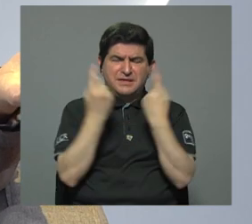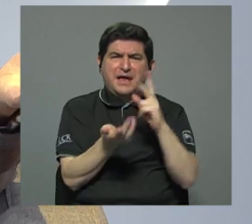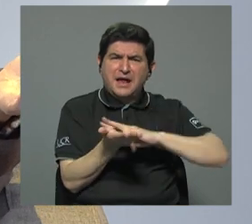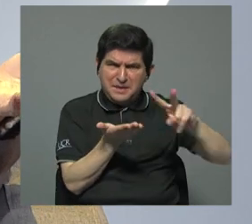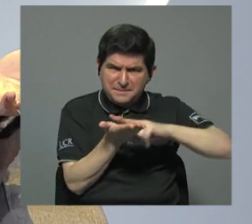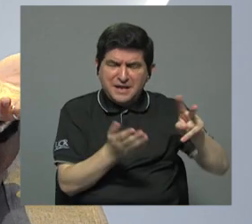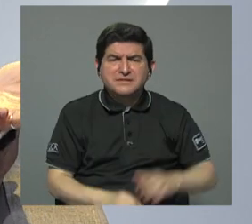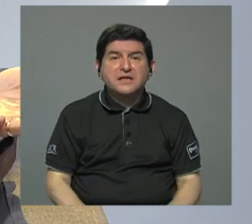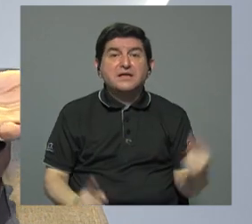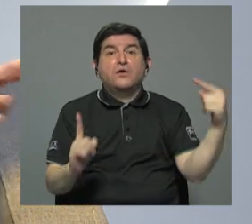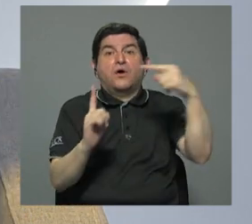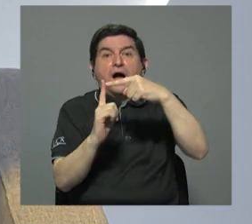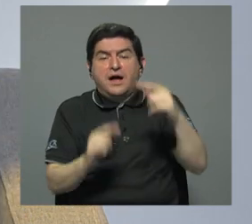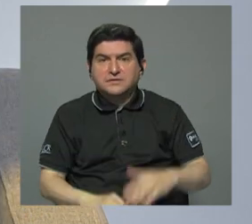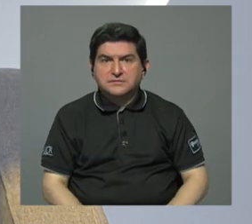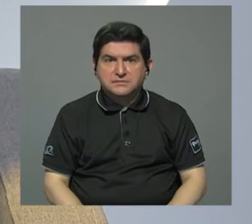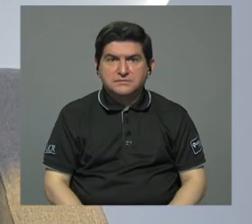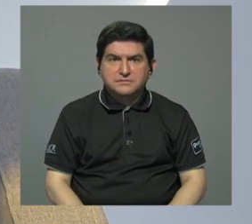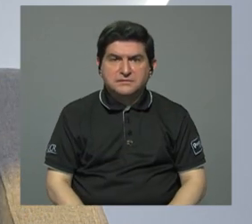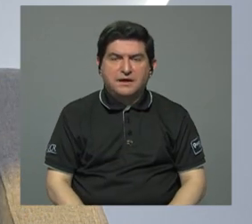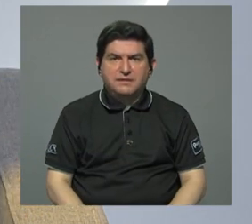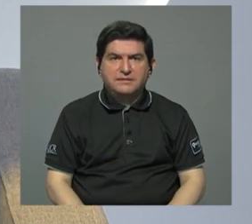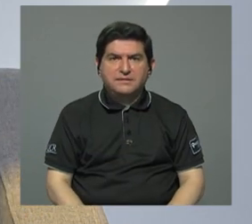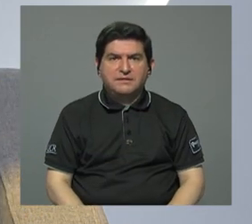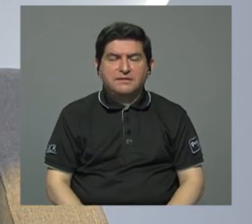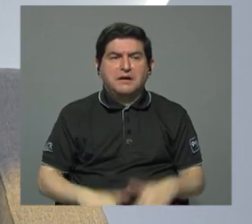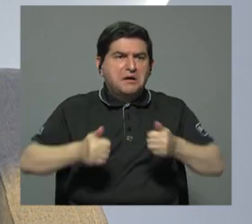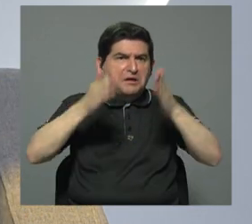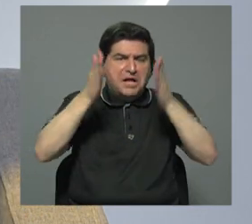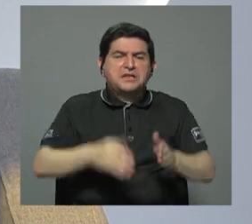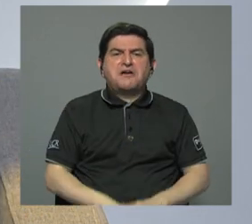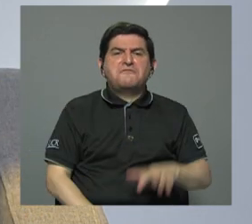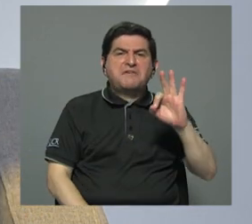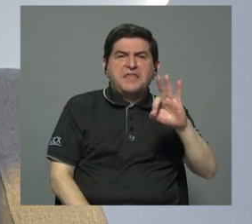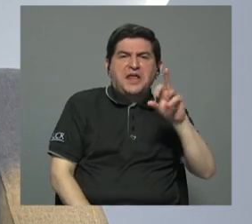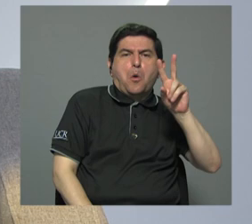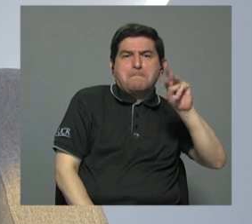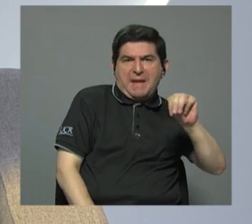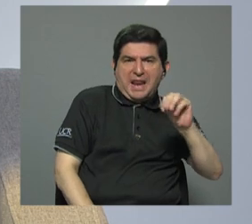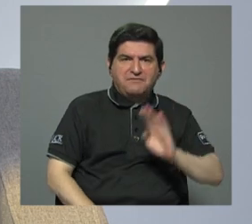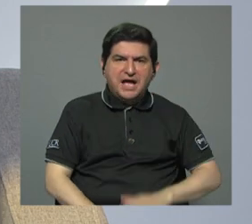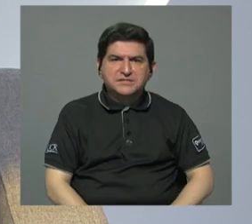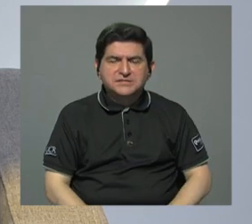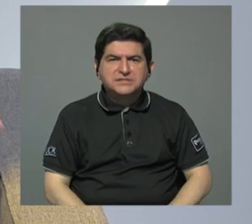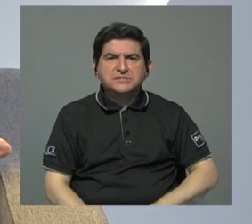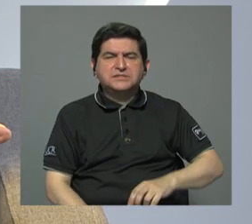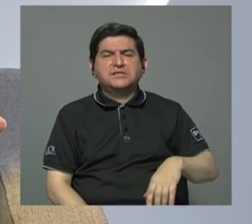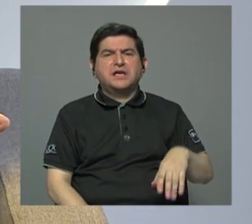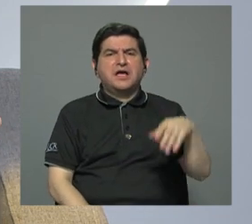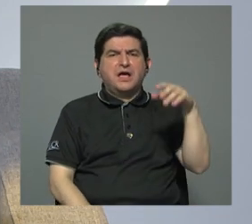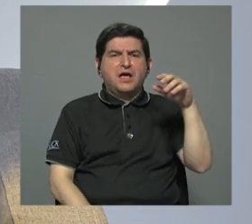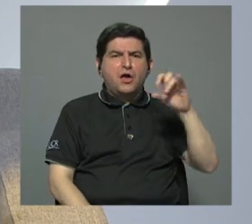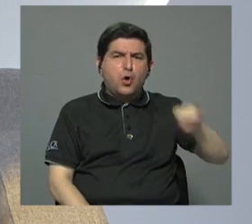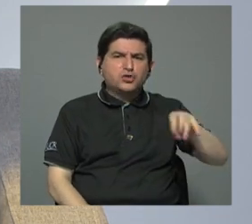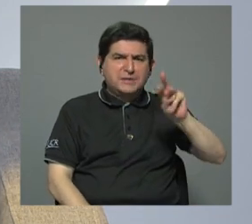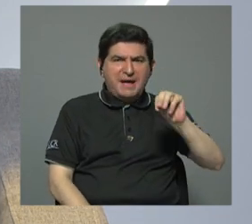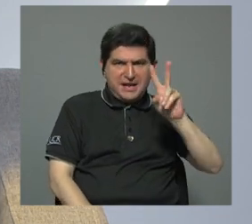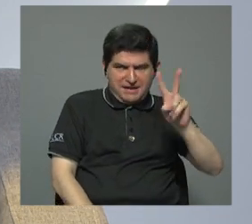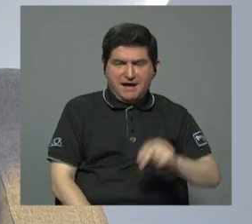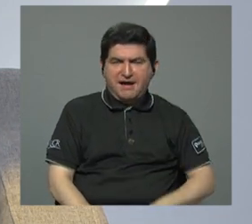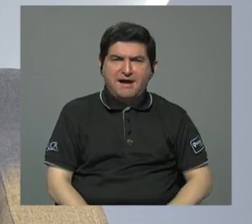Nacional, hasta también hemos tenido aquí al aspirante Federico Malabasi, a José María Villalta, a